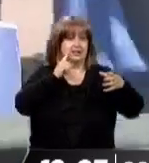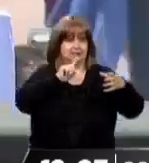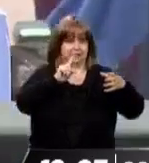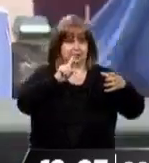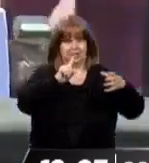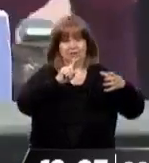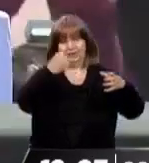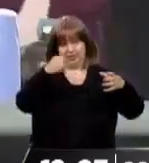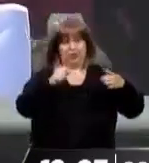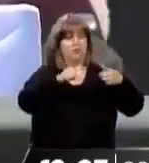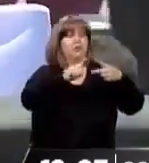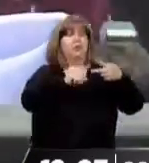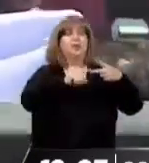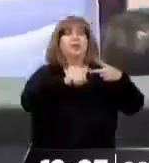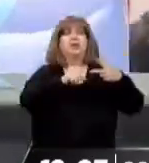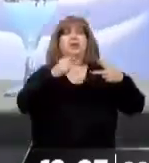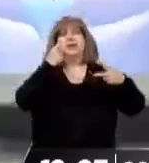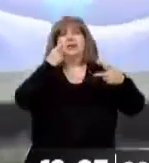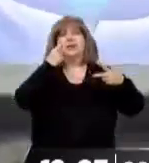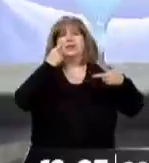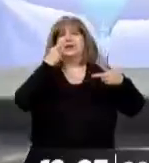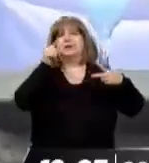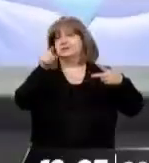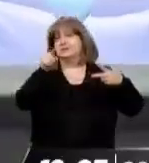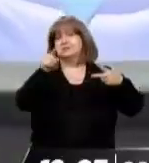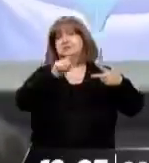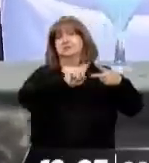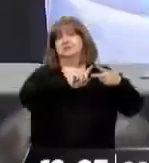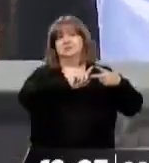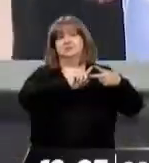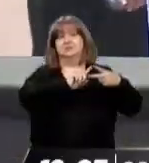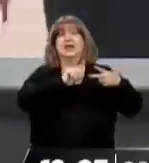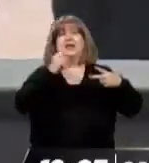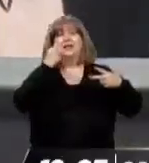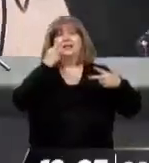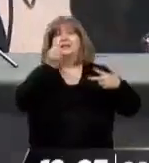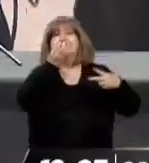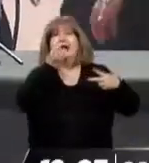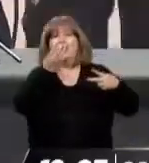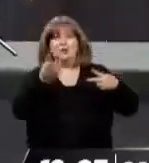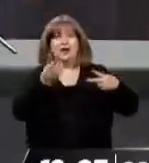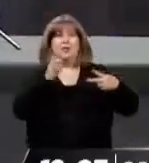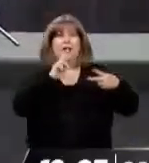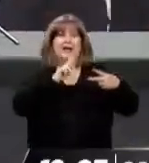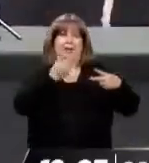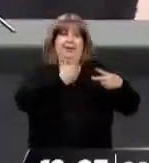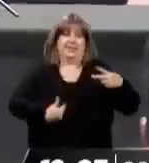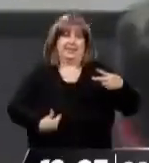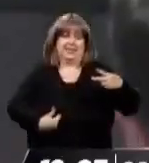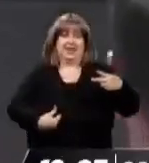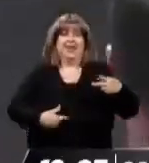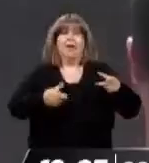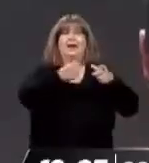presidente. Exacto. Bueno, los tapones de Punta Cornejo y apuntándole a Guado, porque ayer lo cortamos cortito. ¿Qué fue lo de Pedro? No, bueno, fue un cuestionamiento.